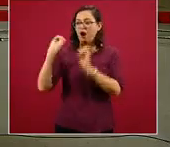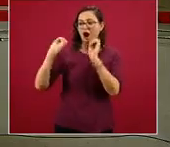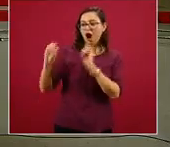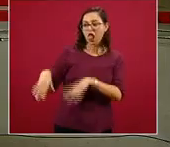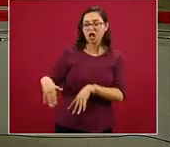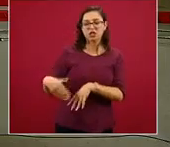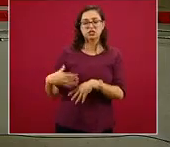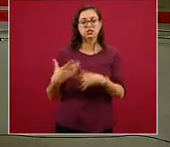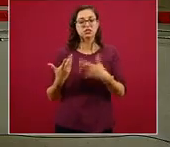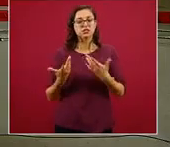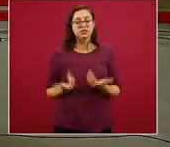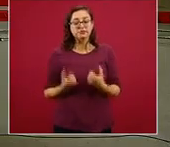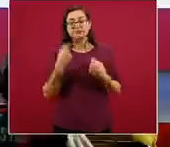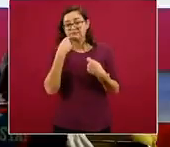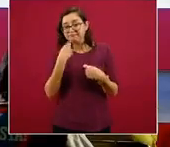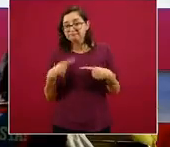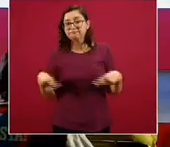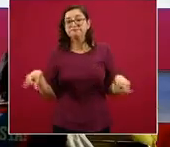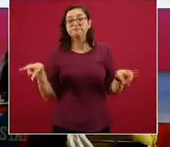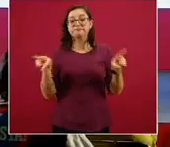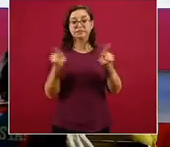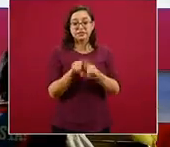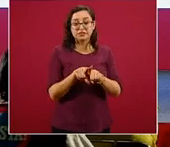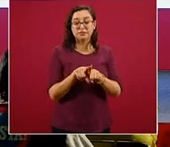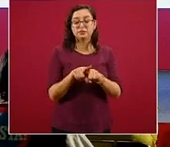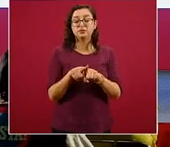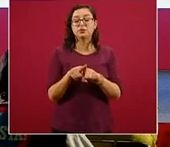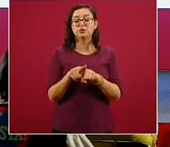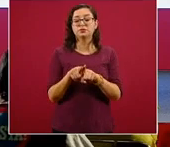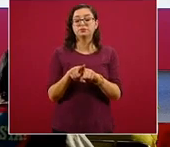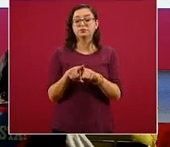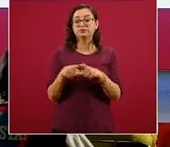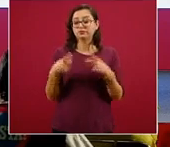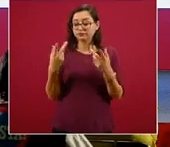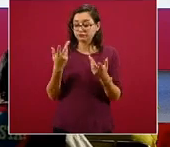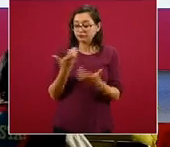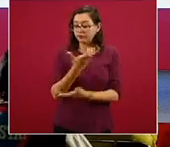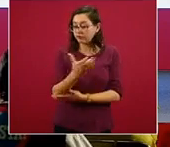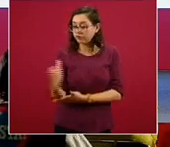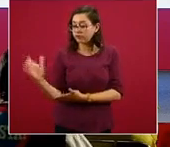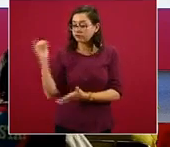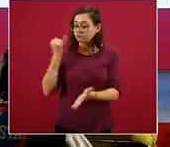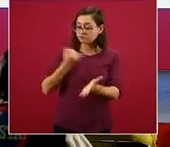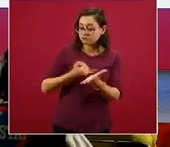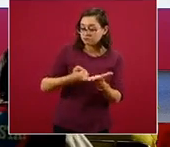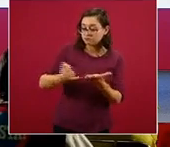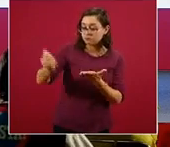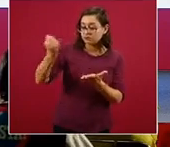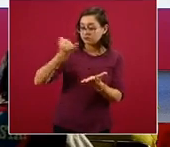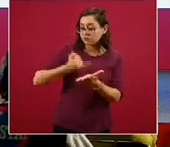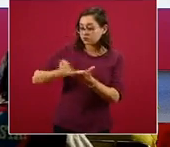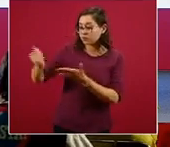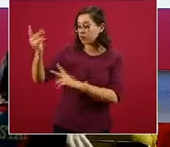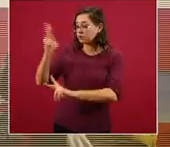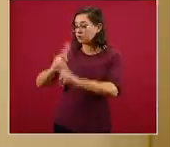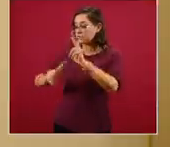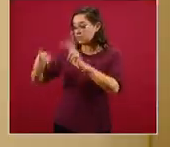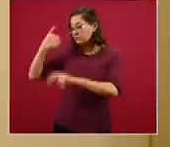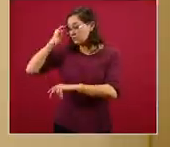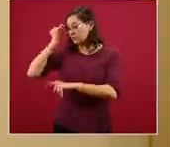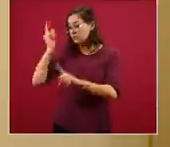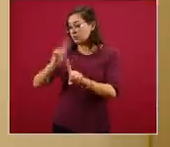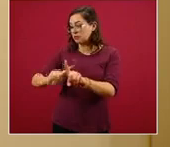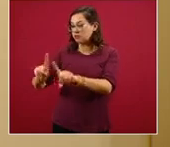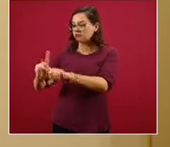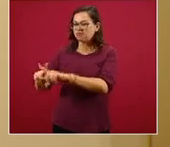se desvalorizó y estigmatizó a las agriculturas campesinas, a las agriculturas indígenas. Todos